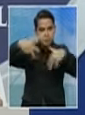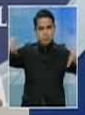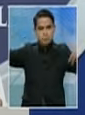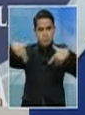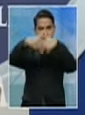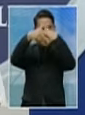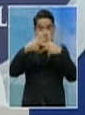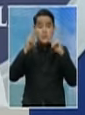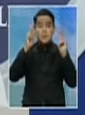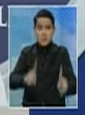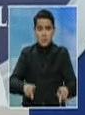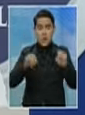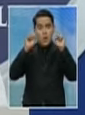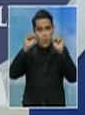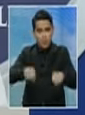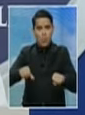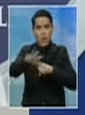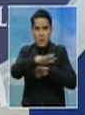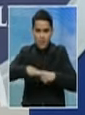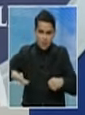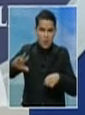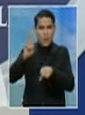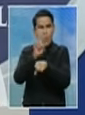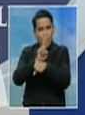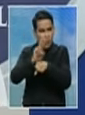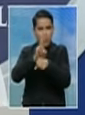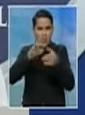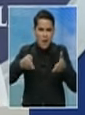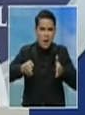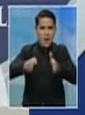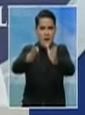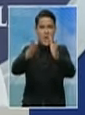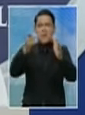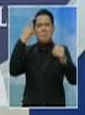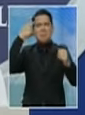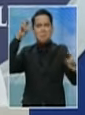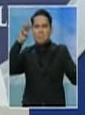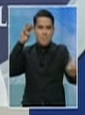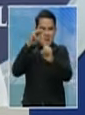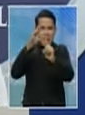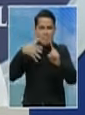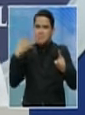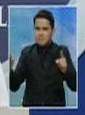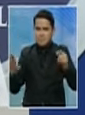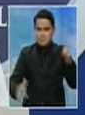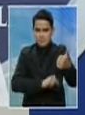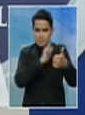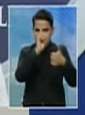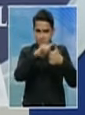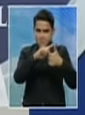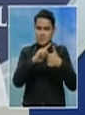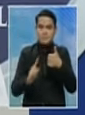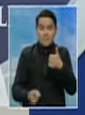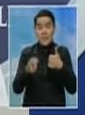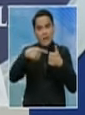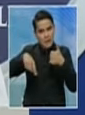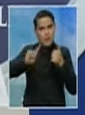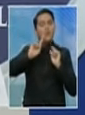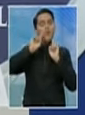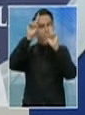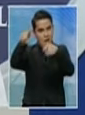podrán circular por las vías de uso público para la realización de las siguientes actividades. 1. Adquisición